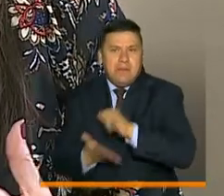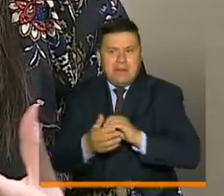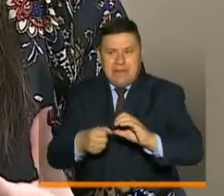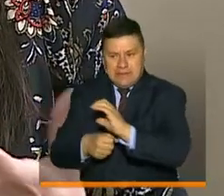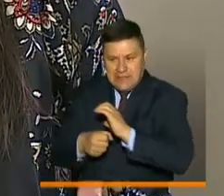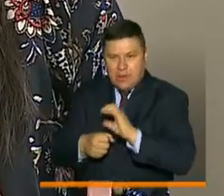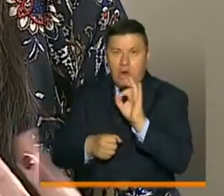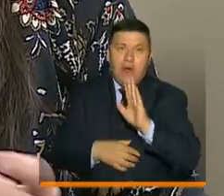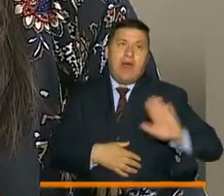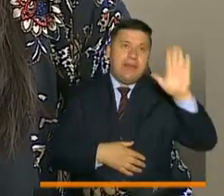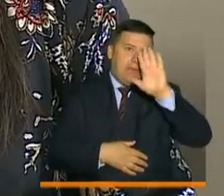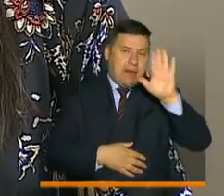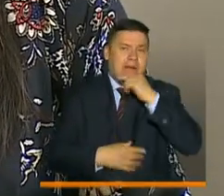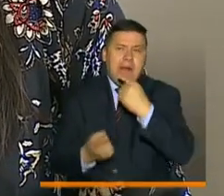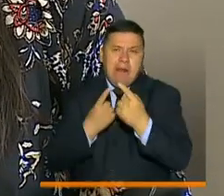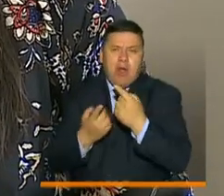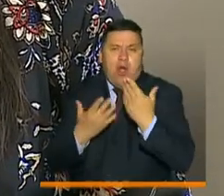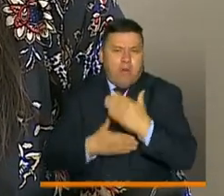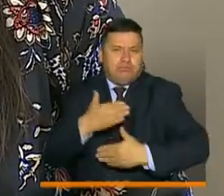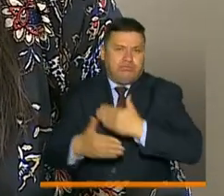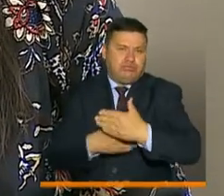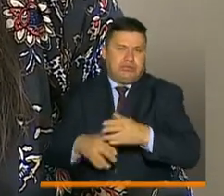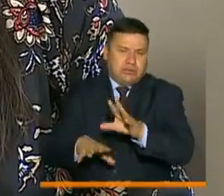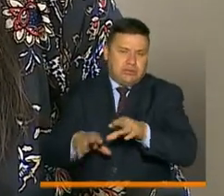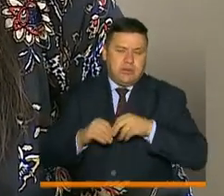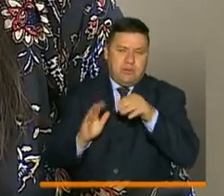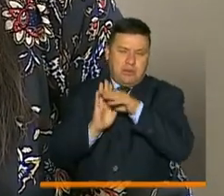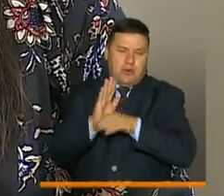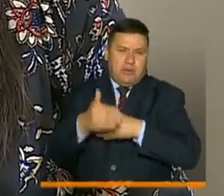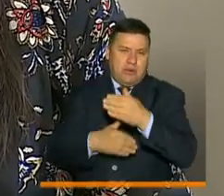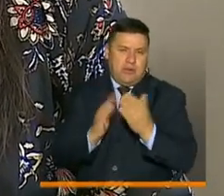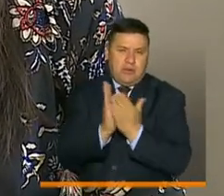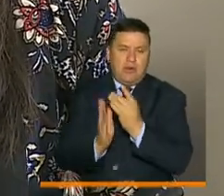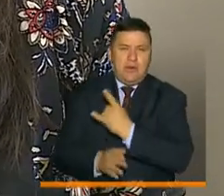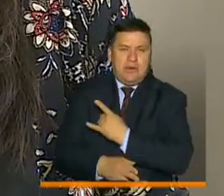ciudad o del departamento cómo se pueden ir habilitando estos procesos para educación superior.